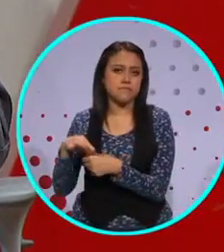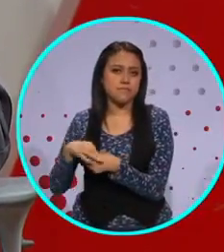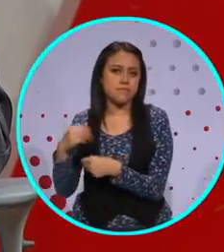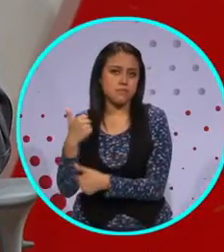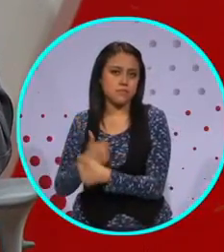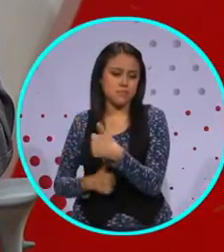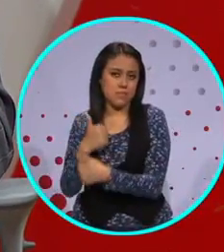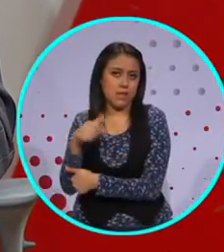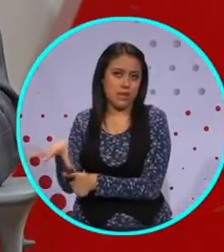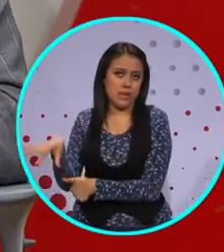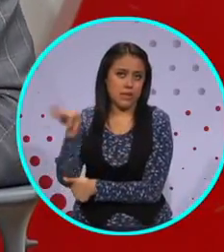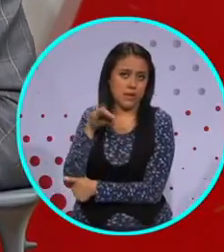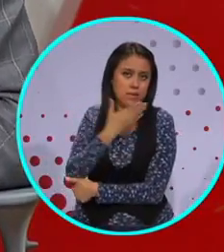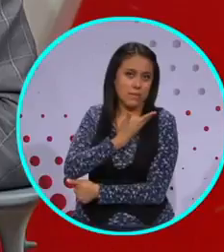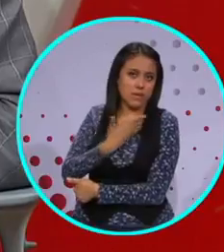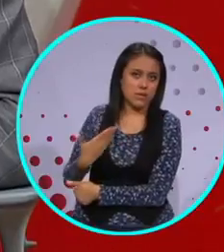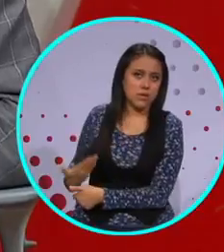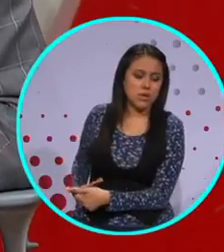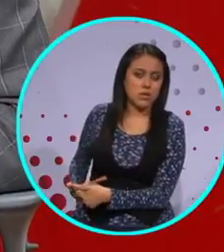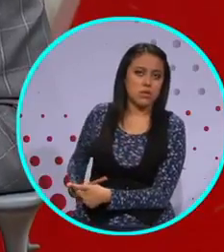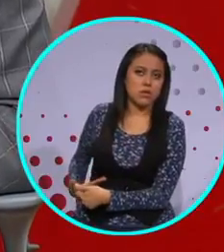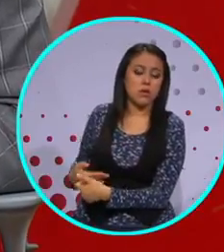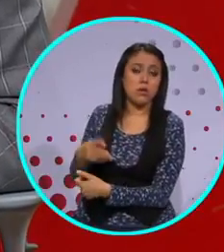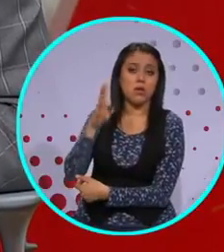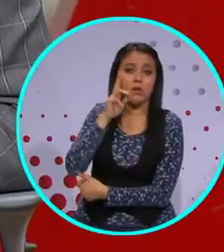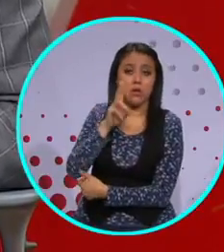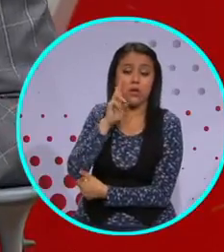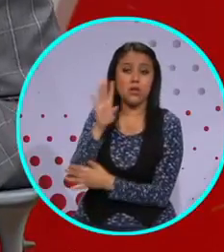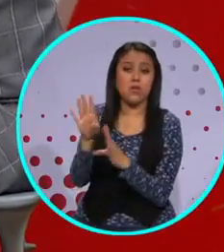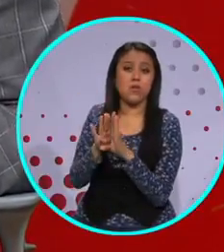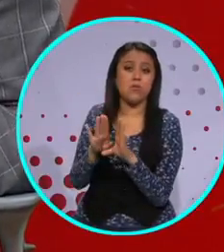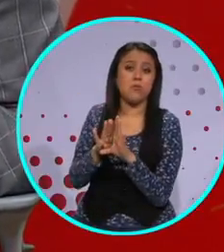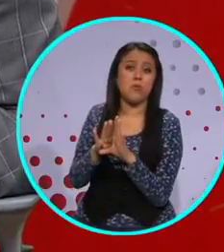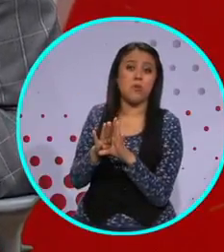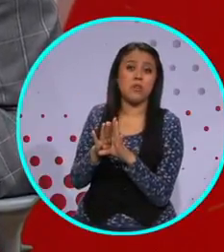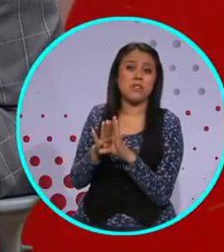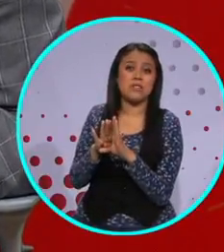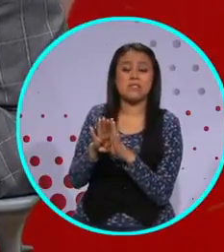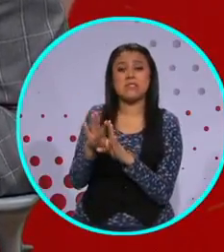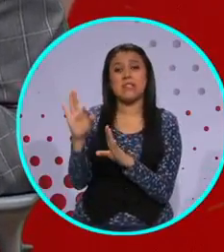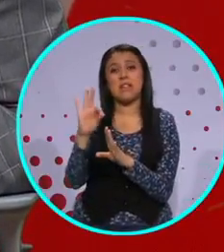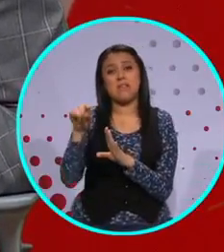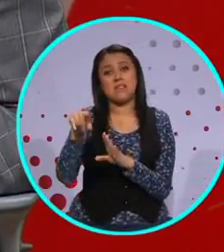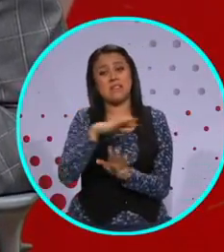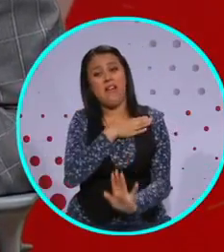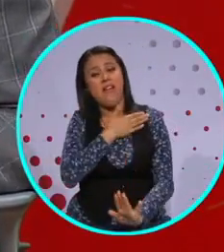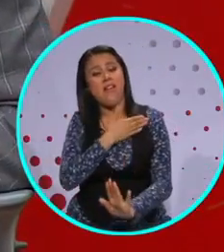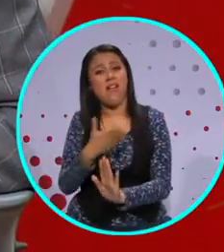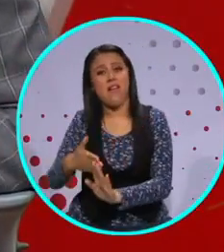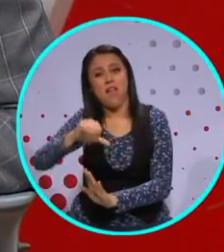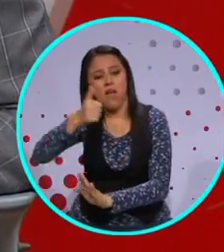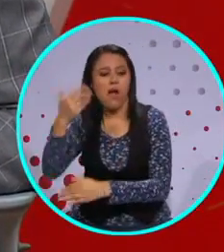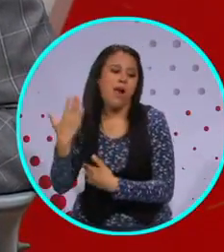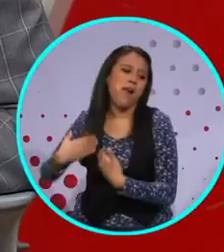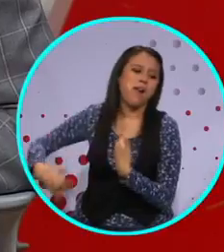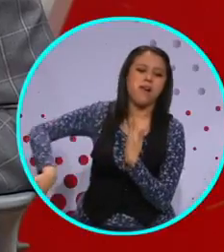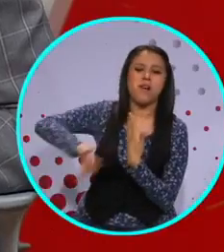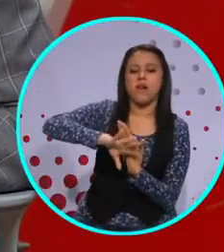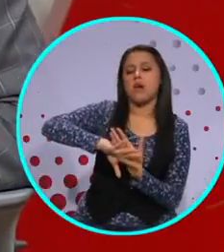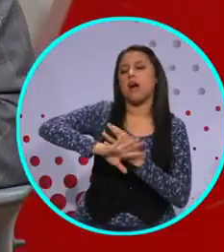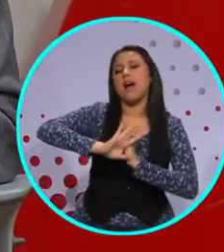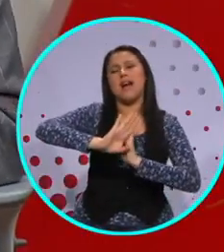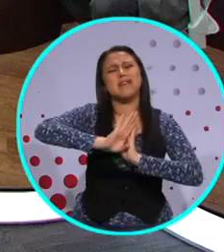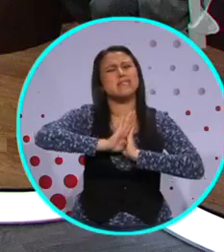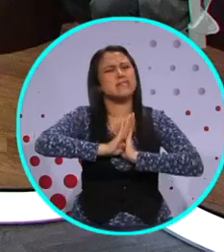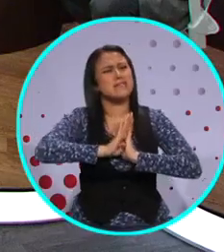para escoger presidente se van a basar como tú lo dices bien en desacreditar allá al de enfrente ahórrense lo